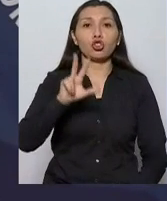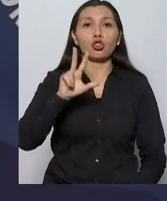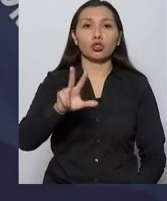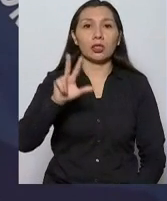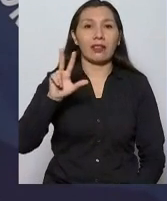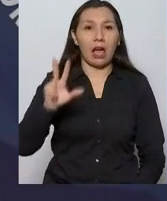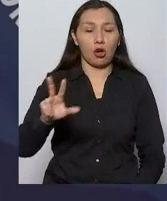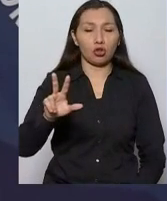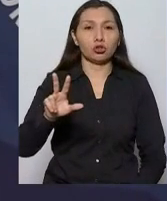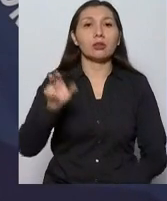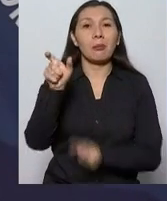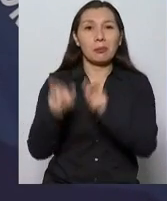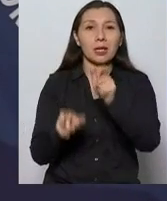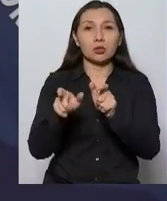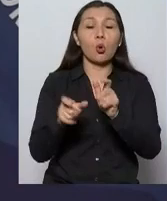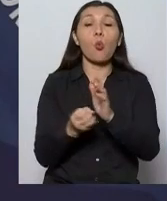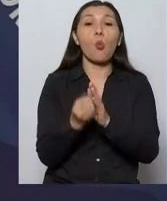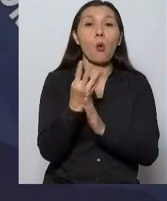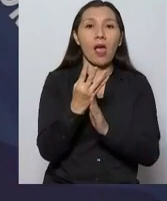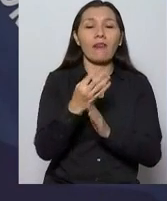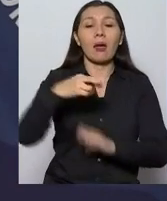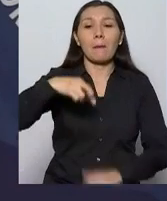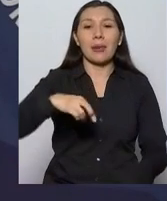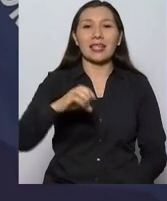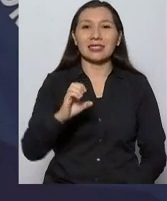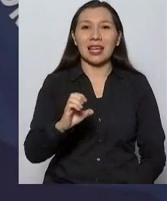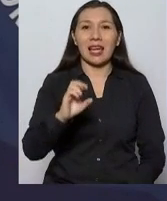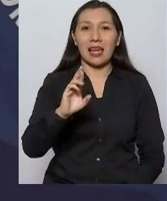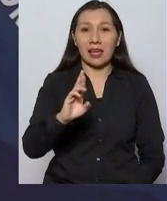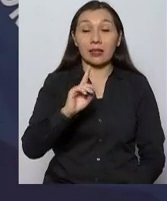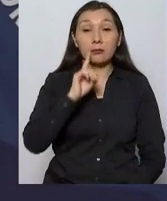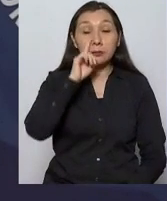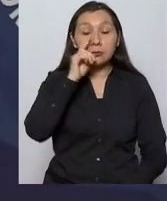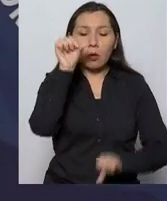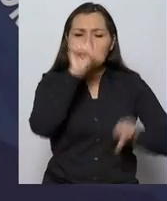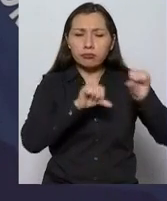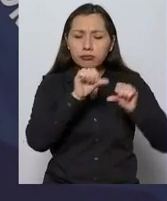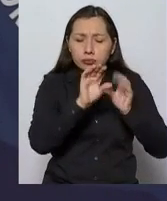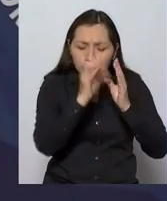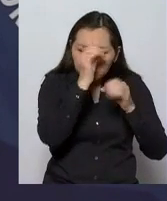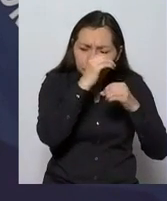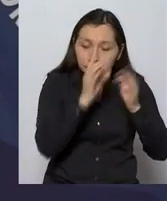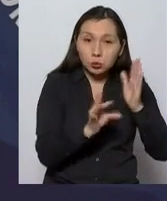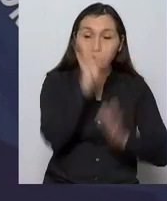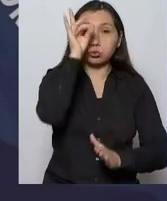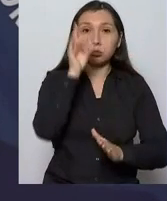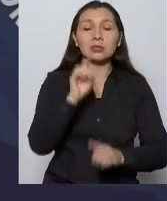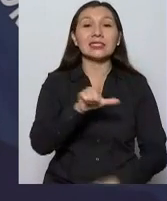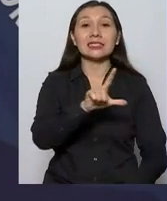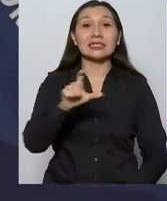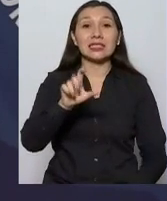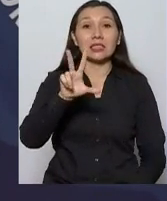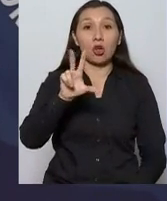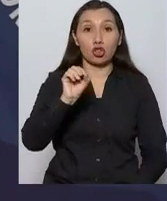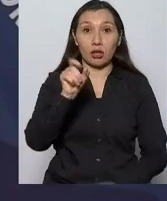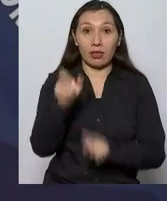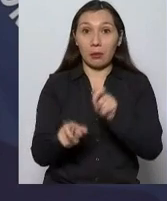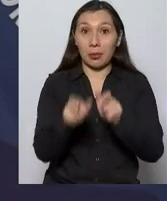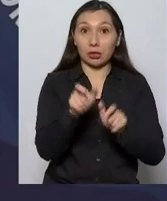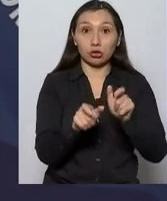888 casos nuevos por PCR, por laboratorio, de los cuales